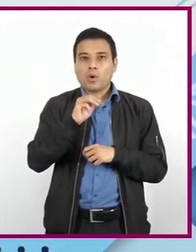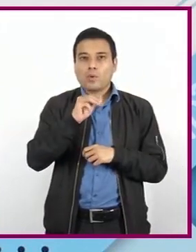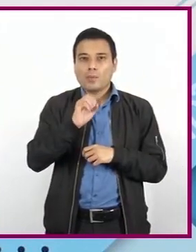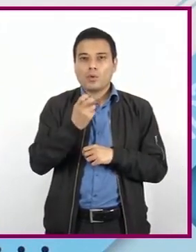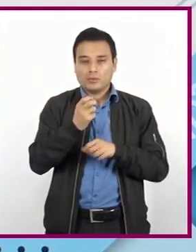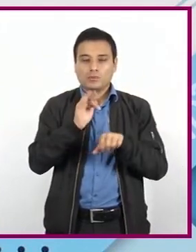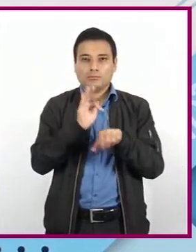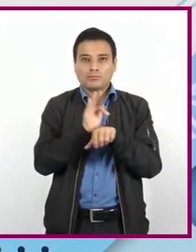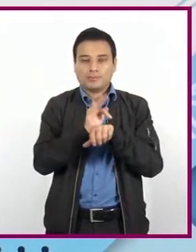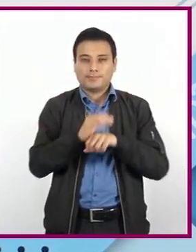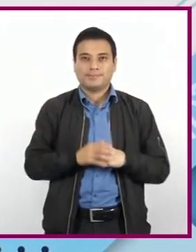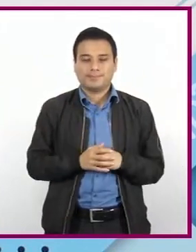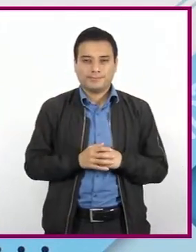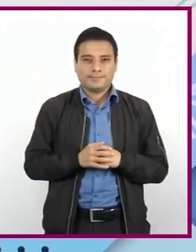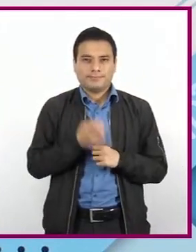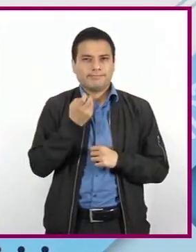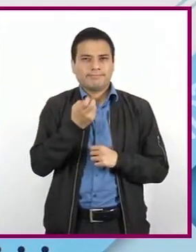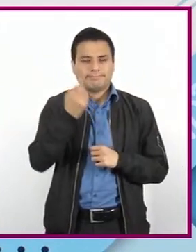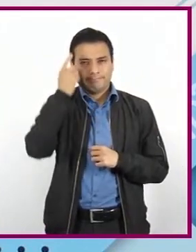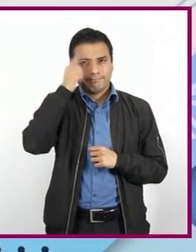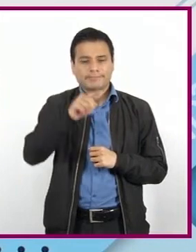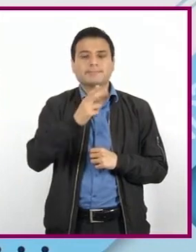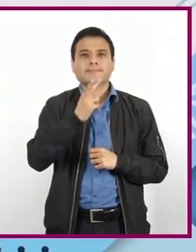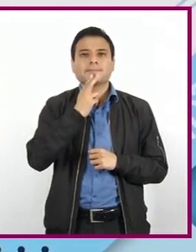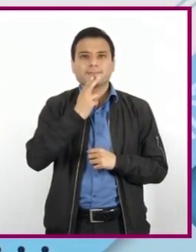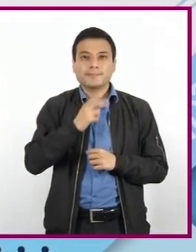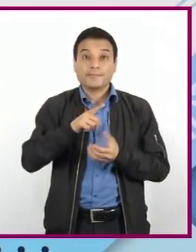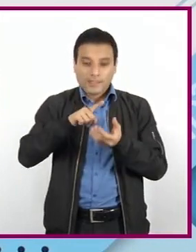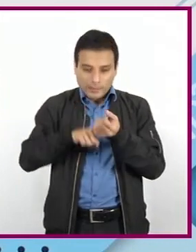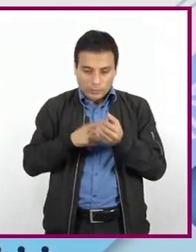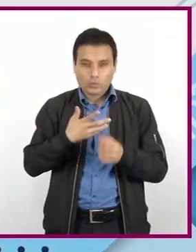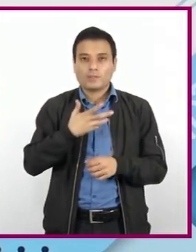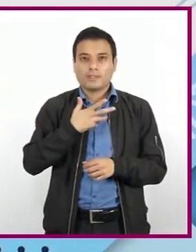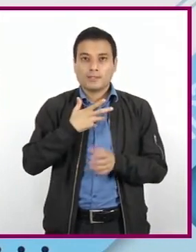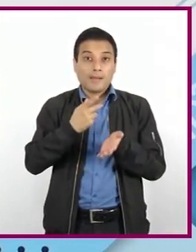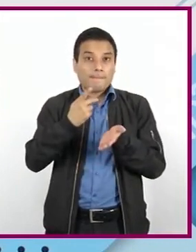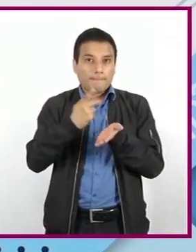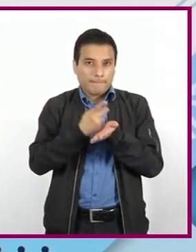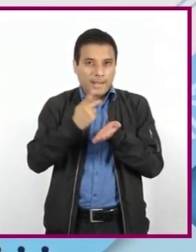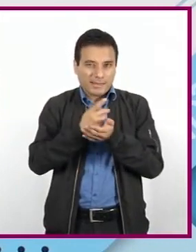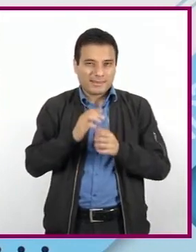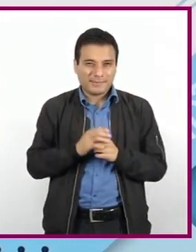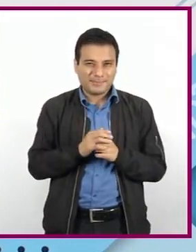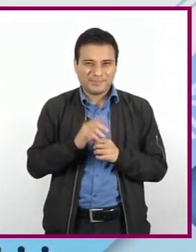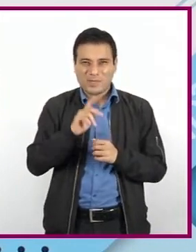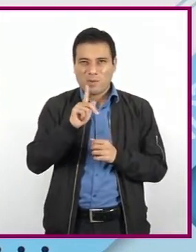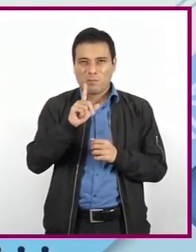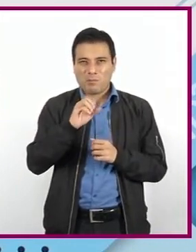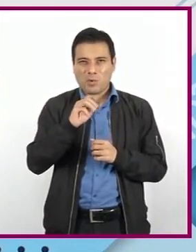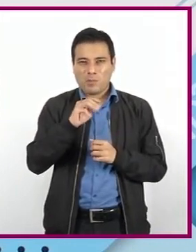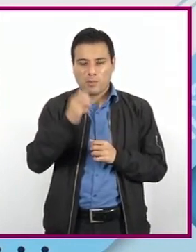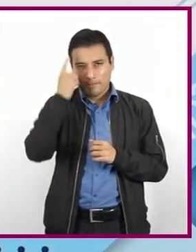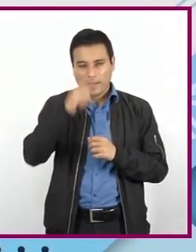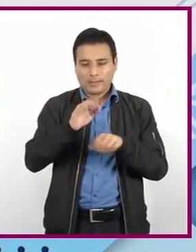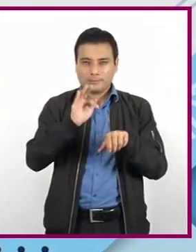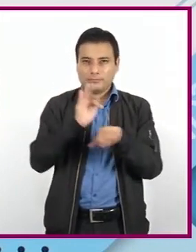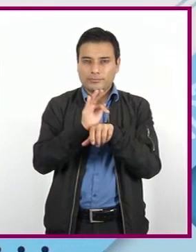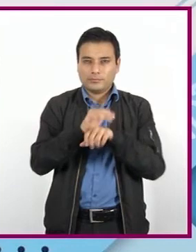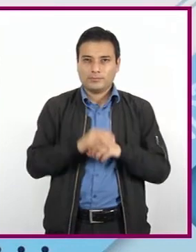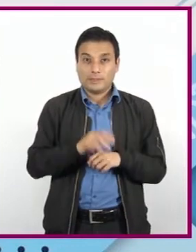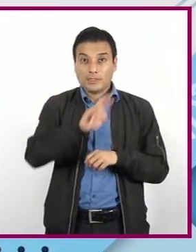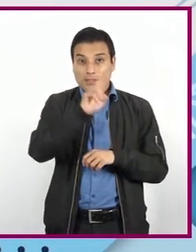refieres. Esta bata tiene placas de plomo en su interior que detienen completamente los rayos X